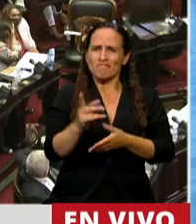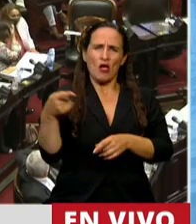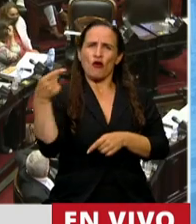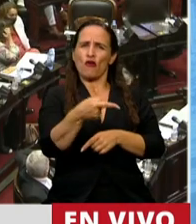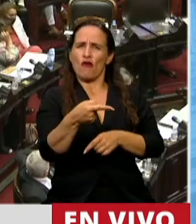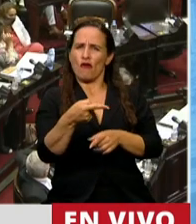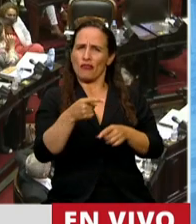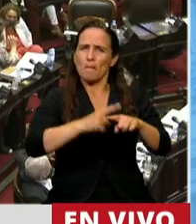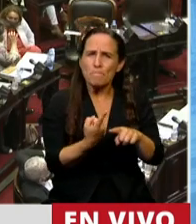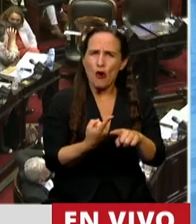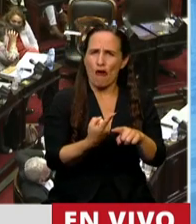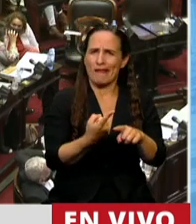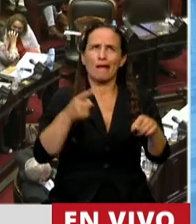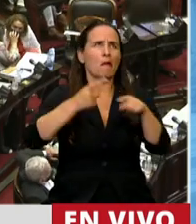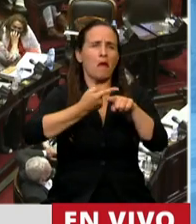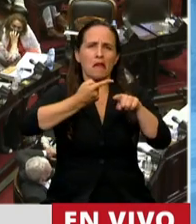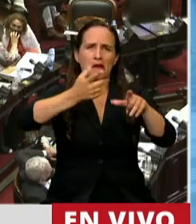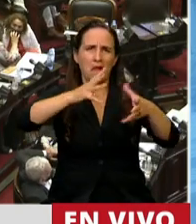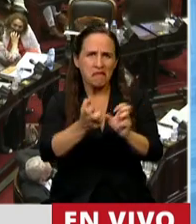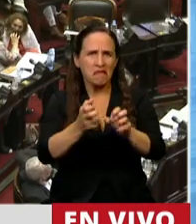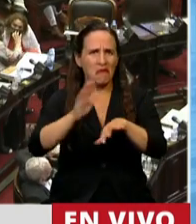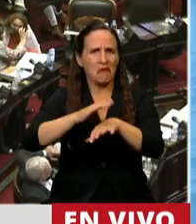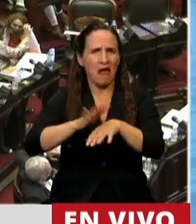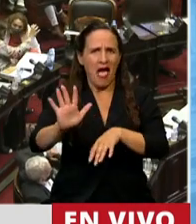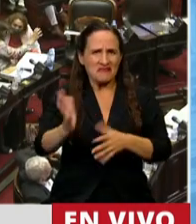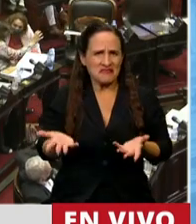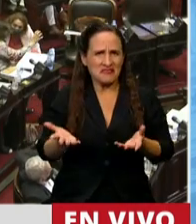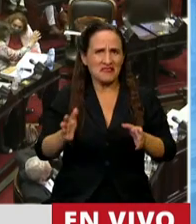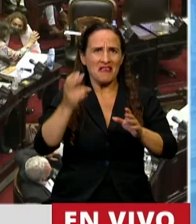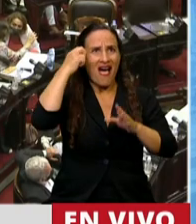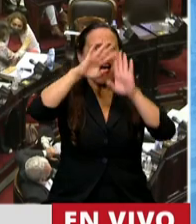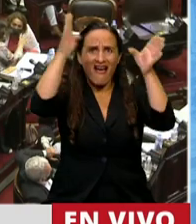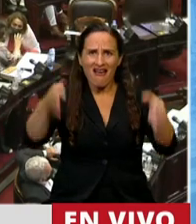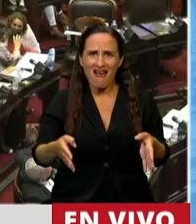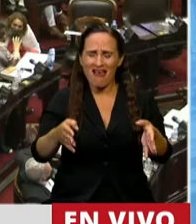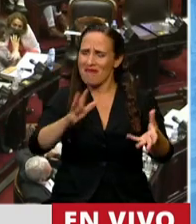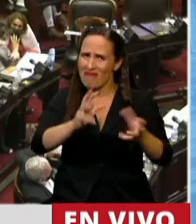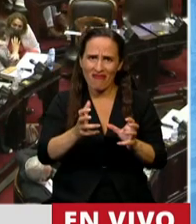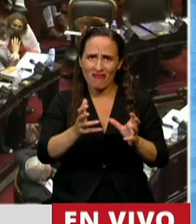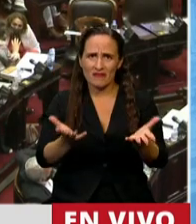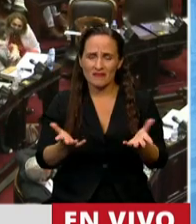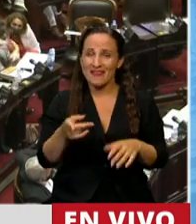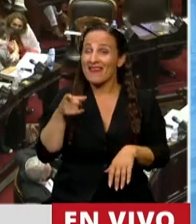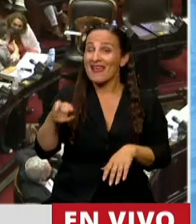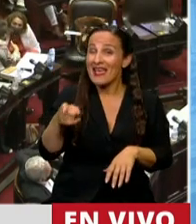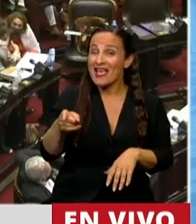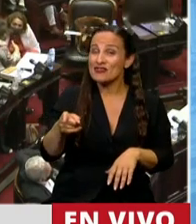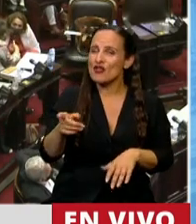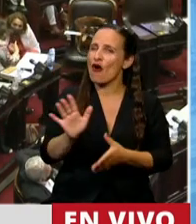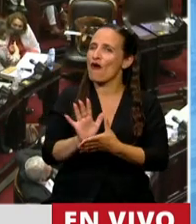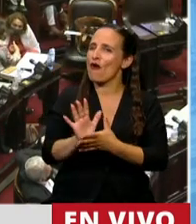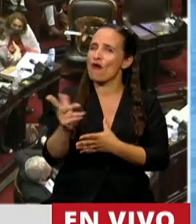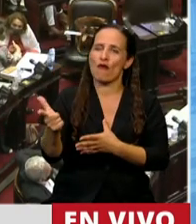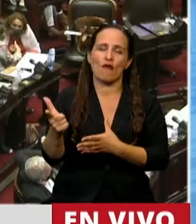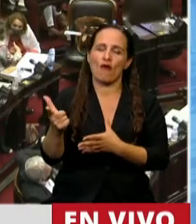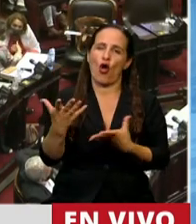de desmedro de la política, a todo el cuerpo sospechado. Y eso es un acto de cobardía,